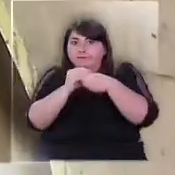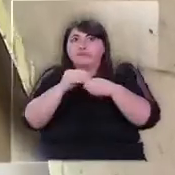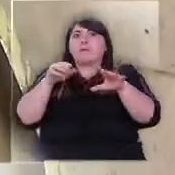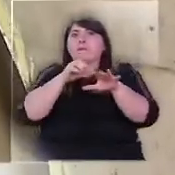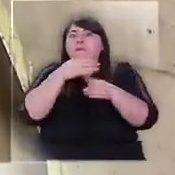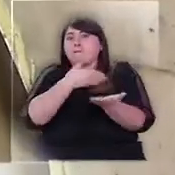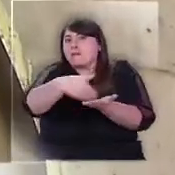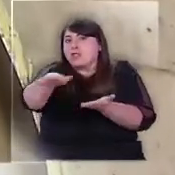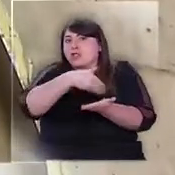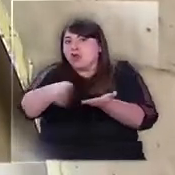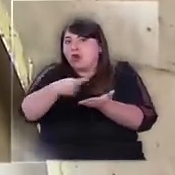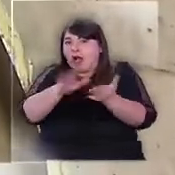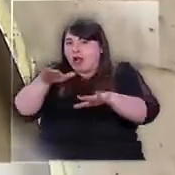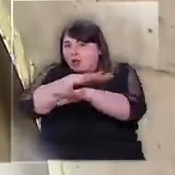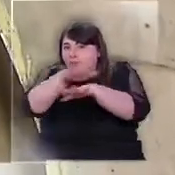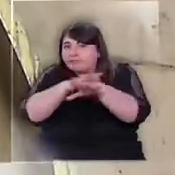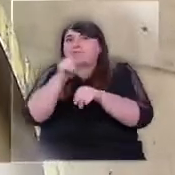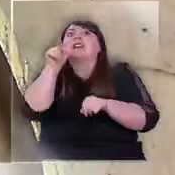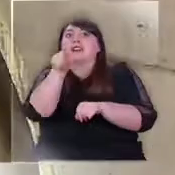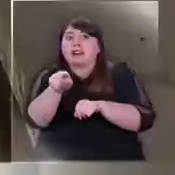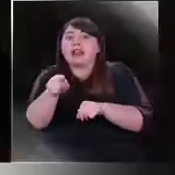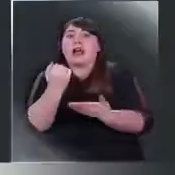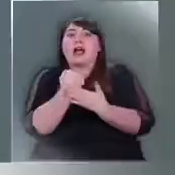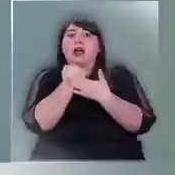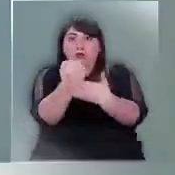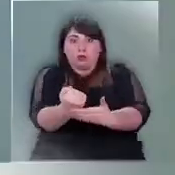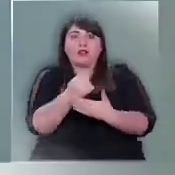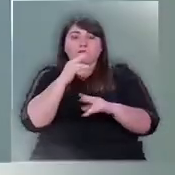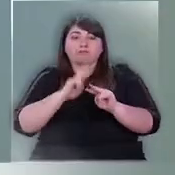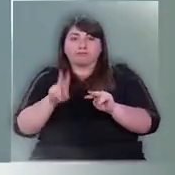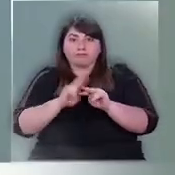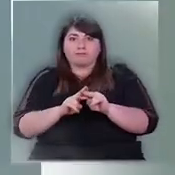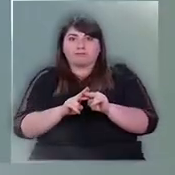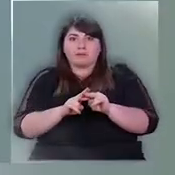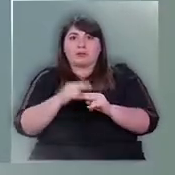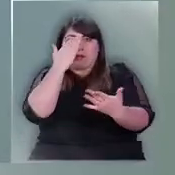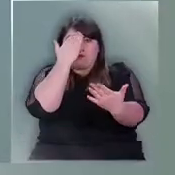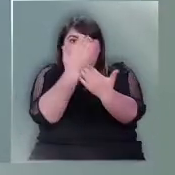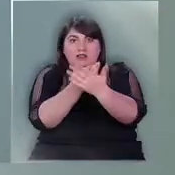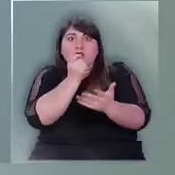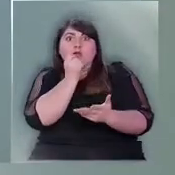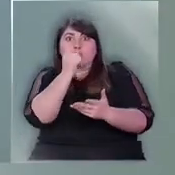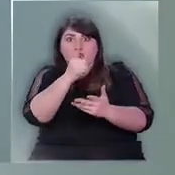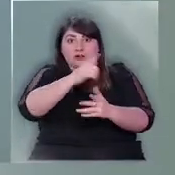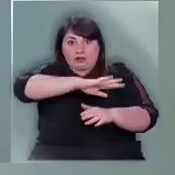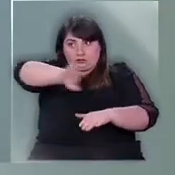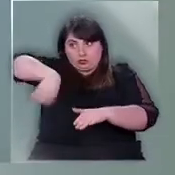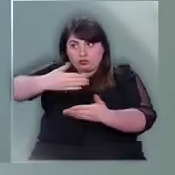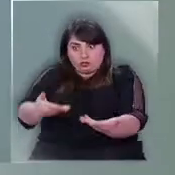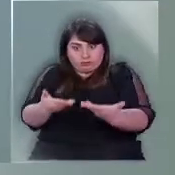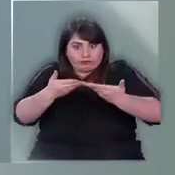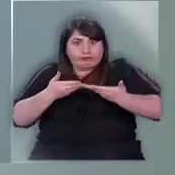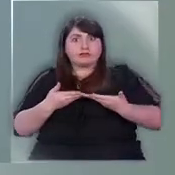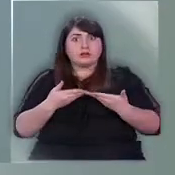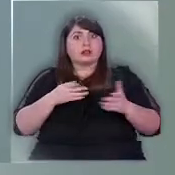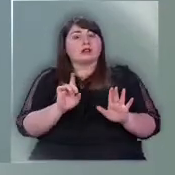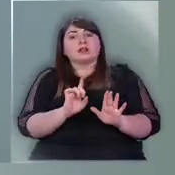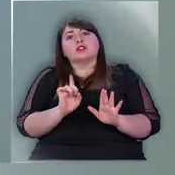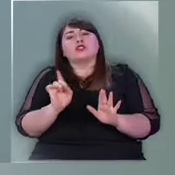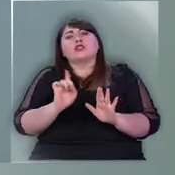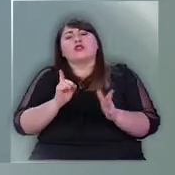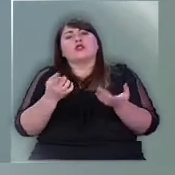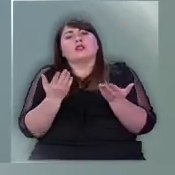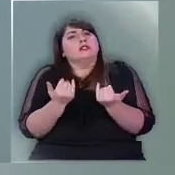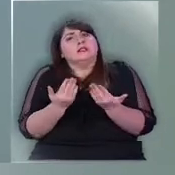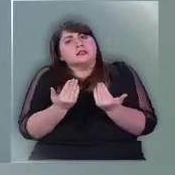de alguna manera ayudaron a que se cometiera. Frente a estas denuncias fundadas que nosotros hemos recibido, que no se basan necesariamente en